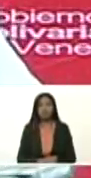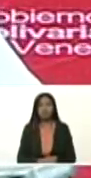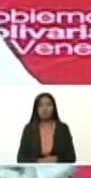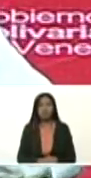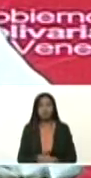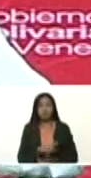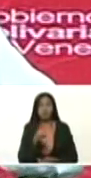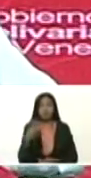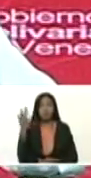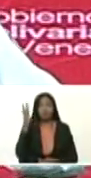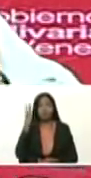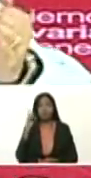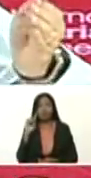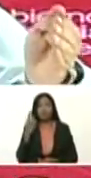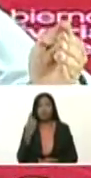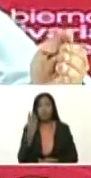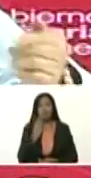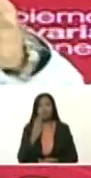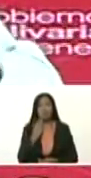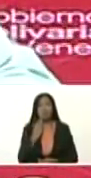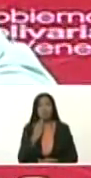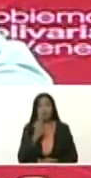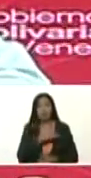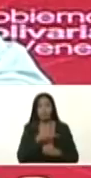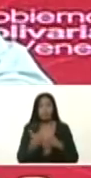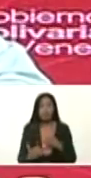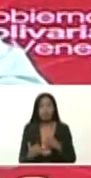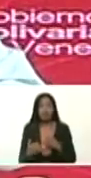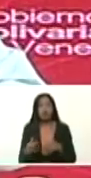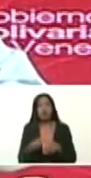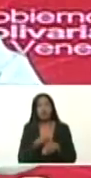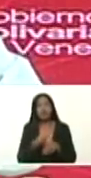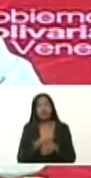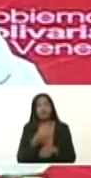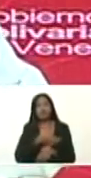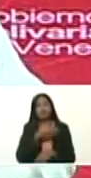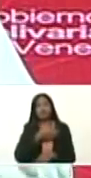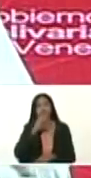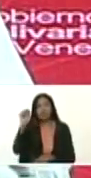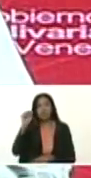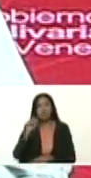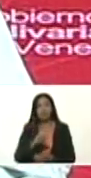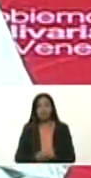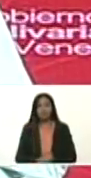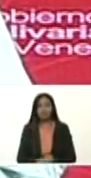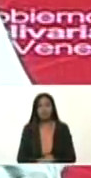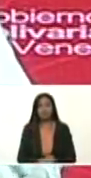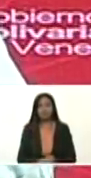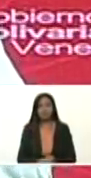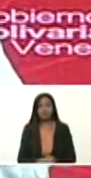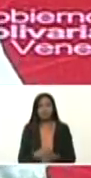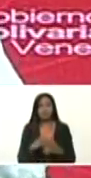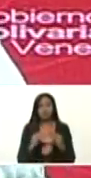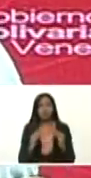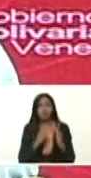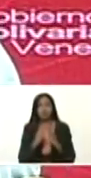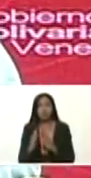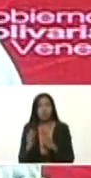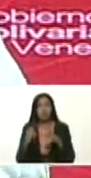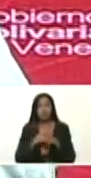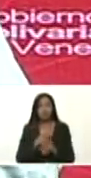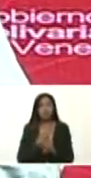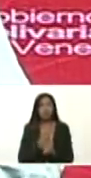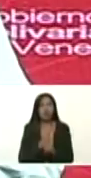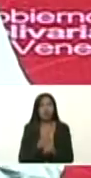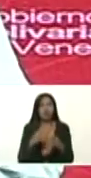Ustedes saben las primeras experiencias del Plan Guayana Socialista dirigido por nuestro comandante Hugo Chávez. Claro. Y todo lo que el control obrero, todas las cosas